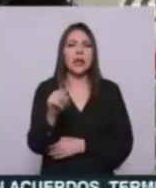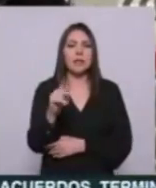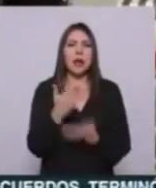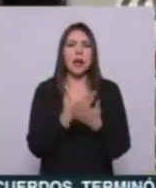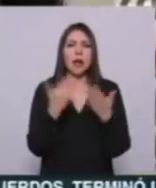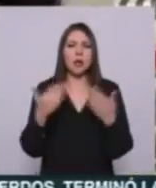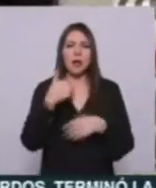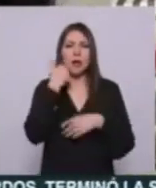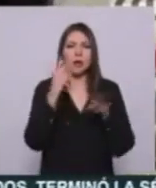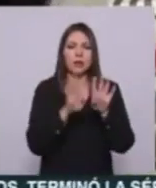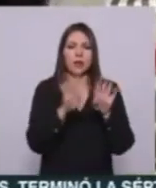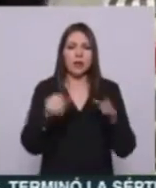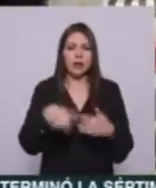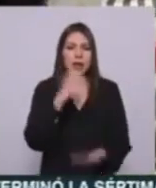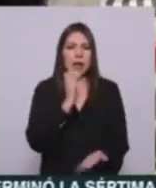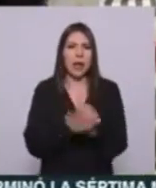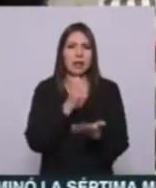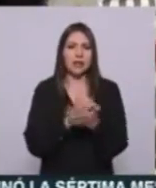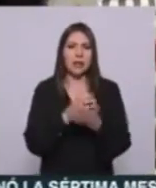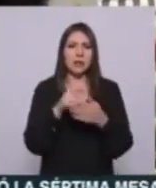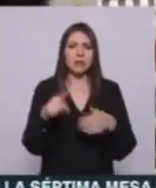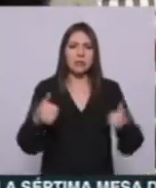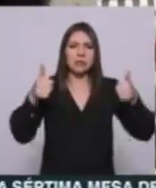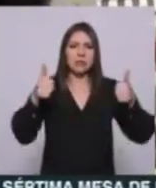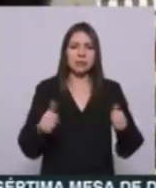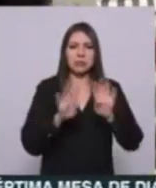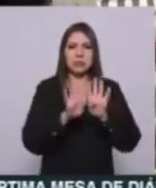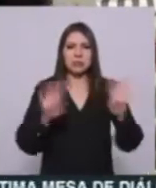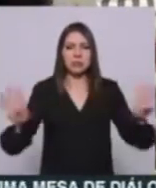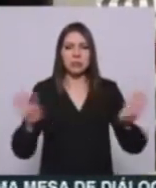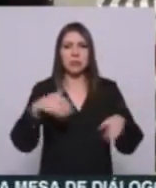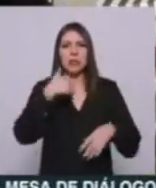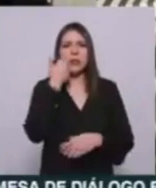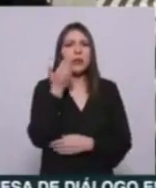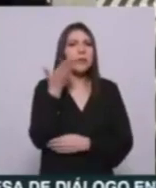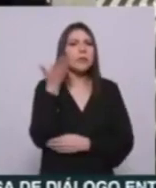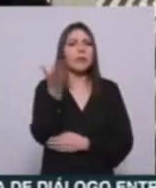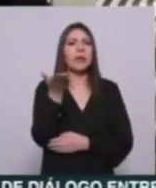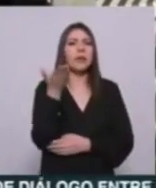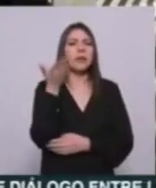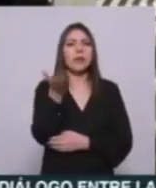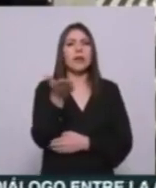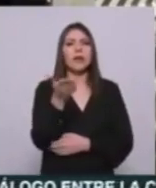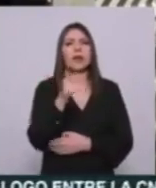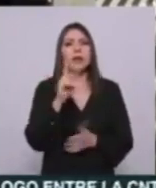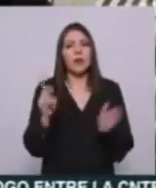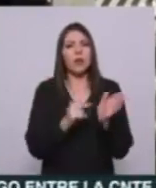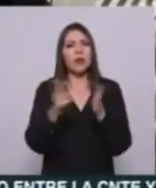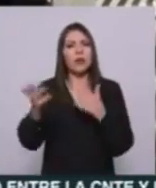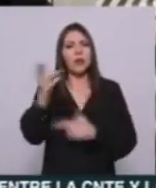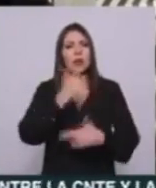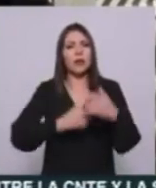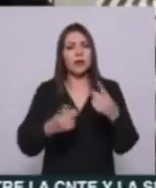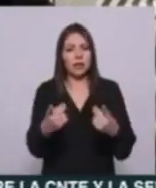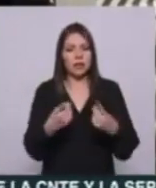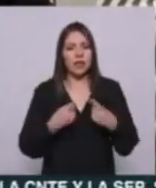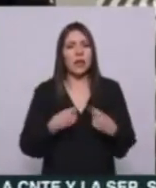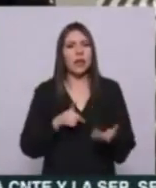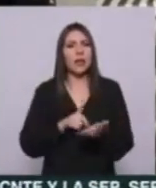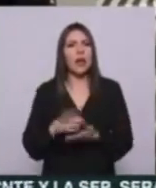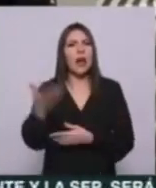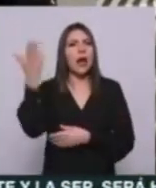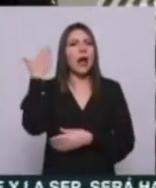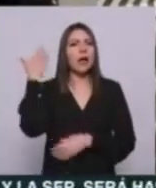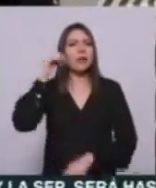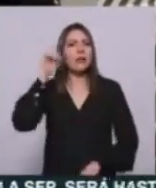la caseta precisamente porque, pues bueno, dentro de lo que nuestras exigencias estamos pues exigiendo que se nos regrese un derecho que se nos había